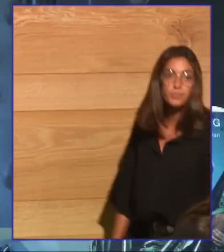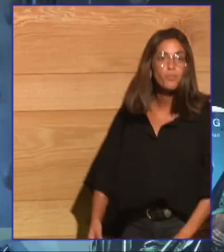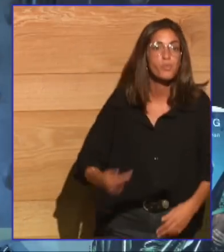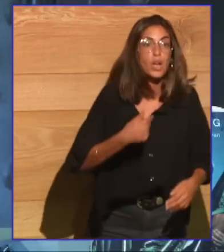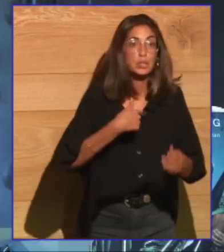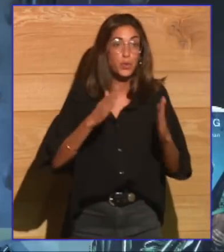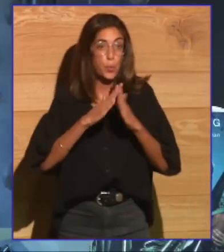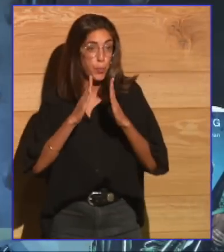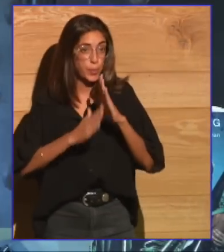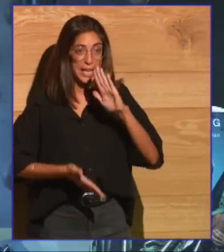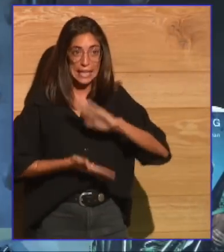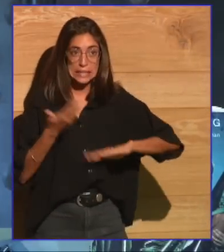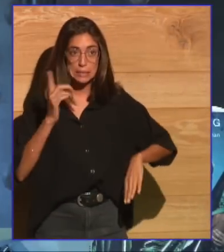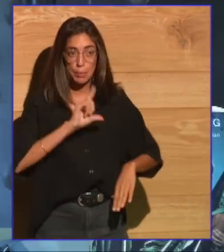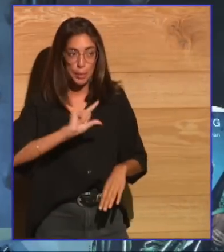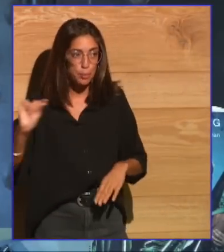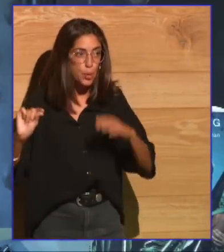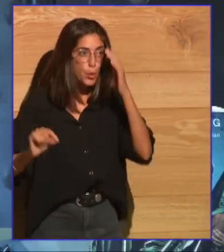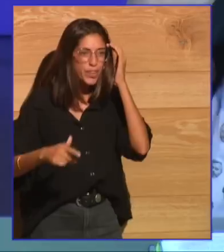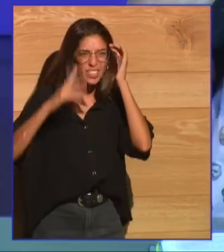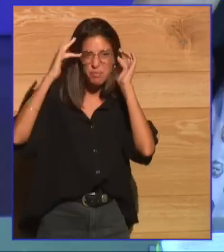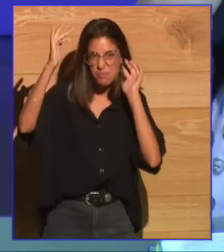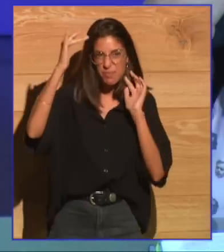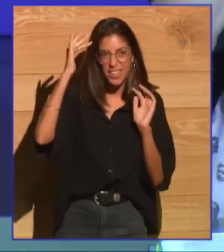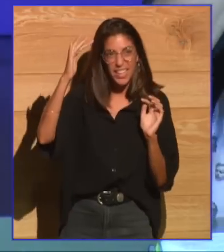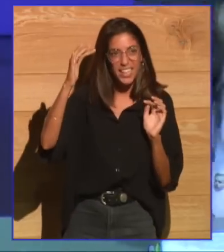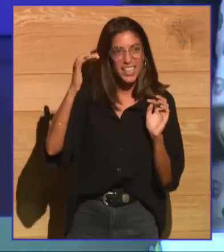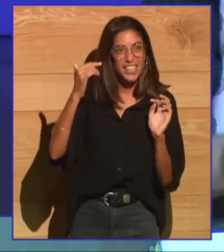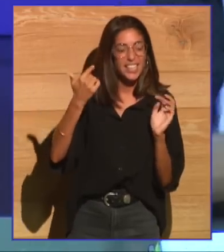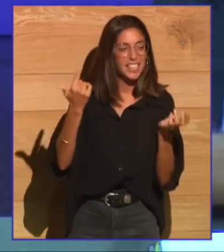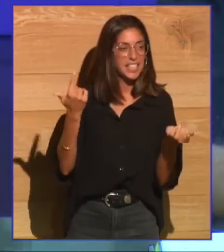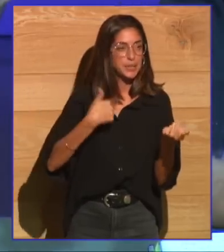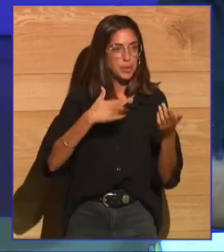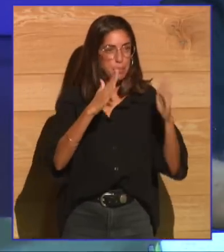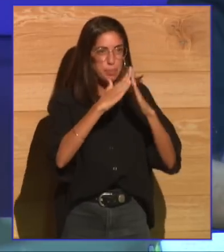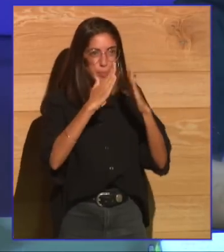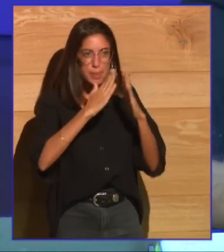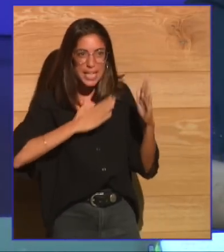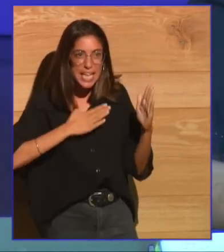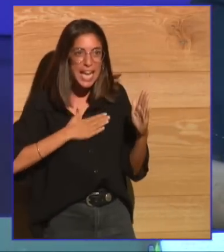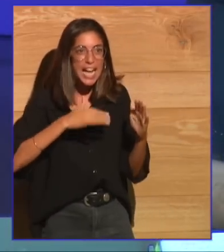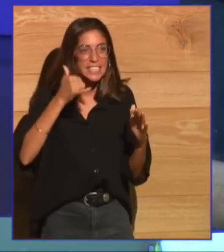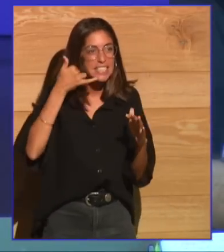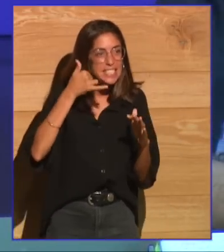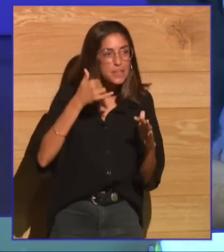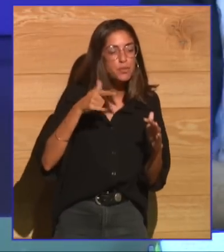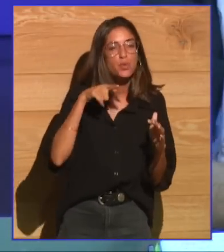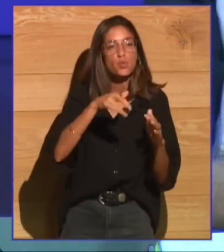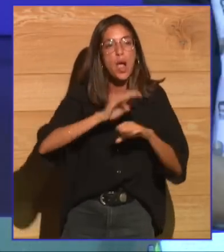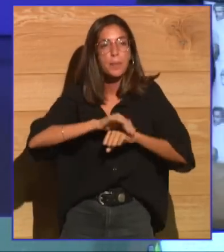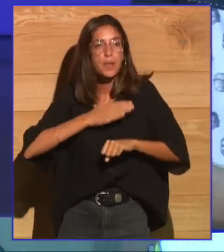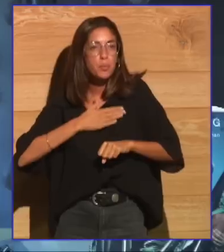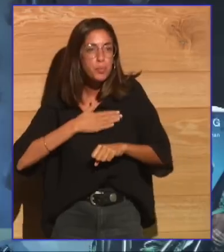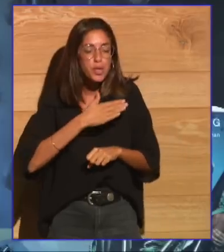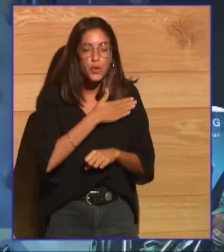llevo toda la película mi casa mi casa teléfono que quiere ser amigo mío pero yo lo que